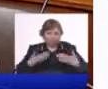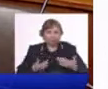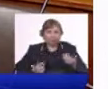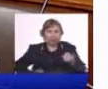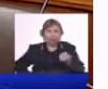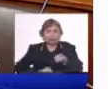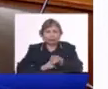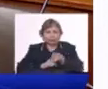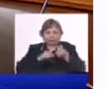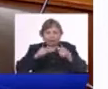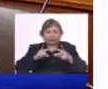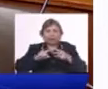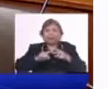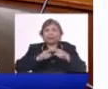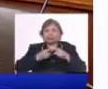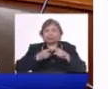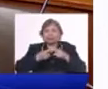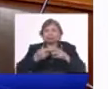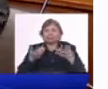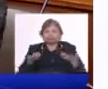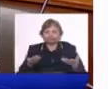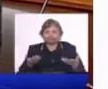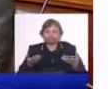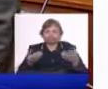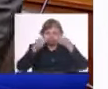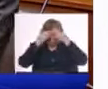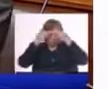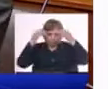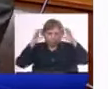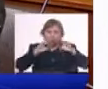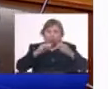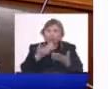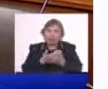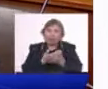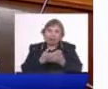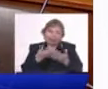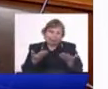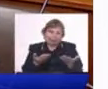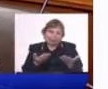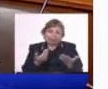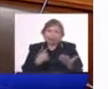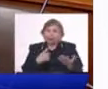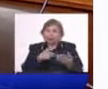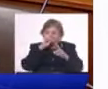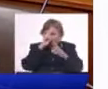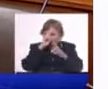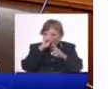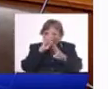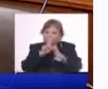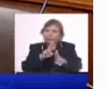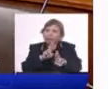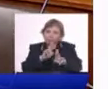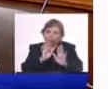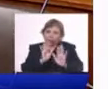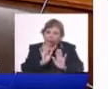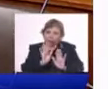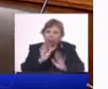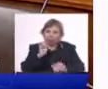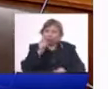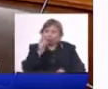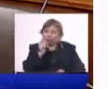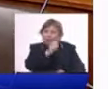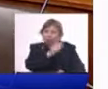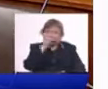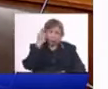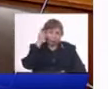apoyar esta iniciativa consensuada, desde luego, con las diversas bancadas. Somos respetuosos de las posiciones de